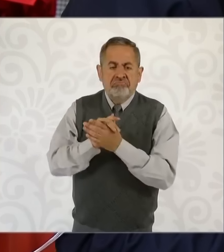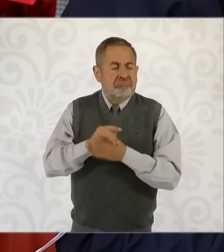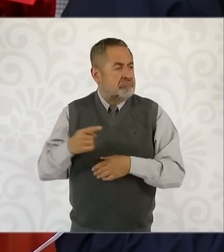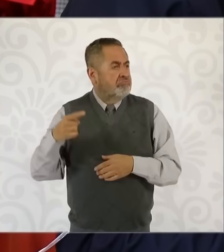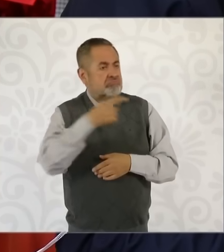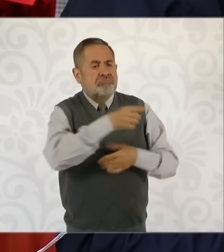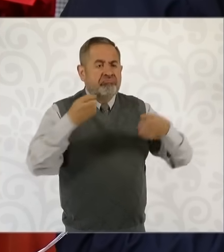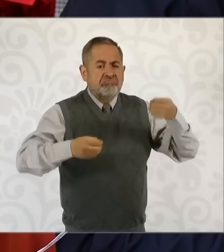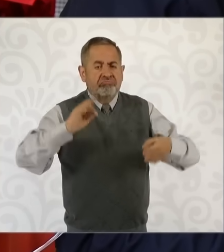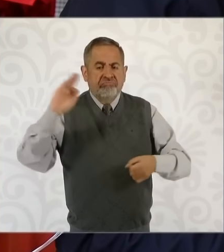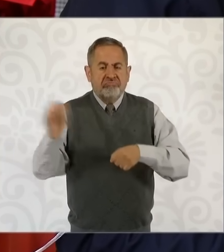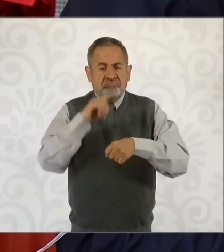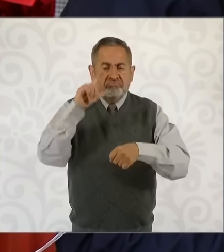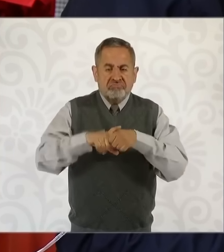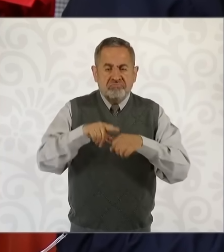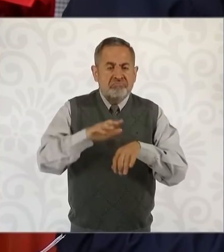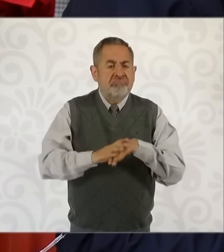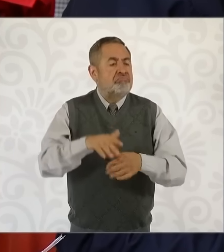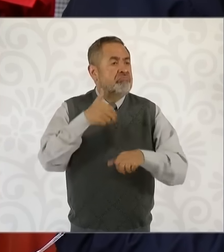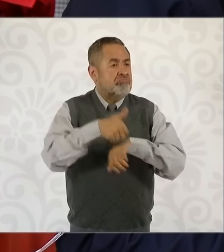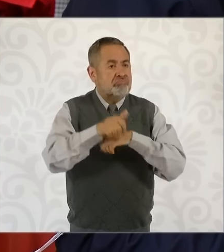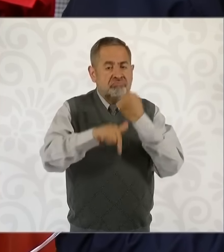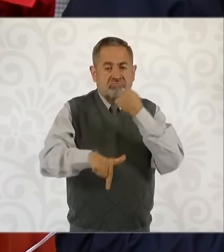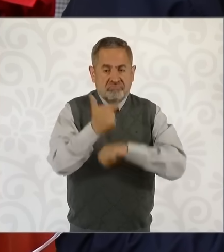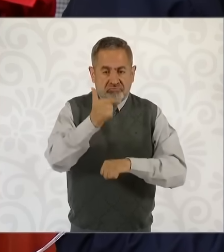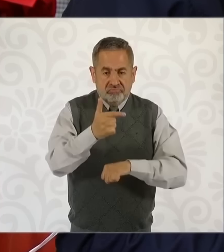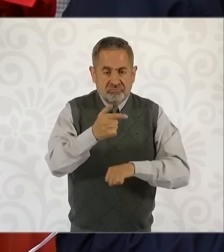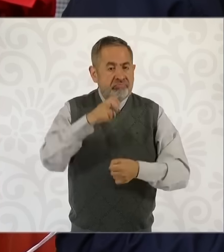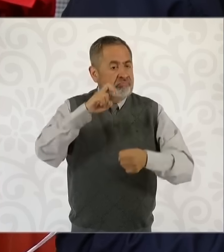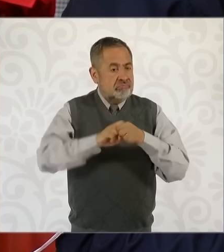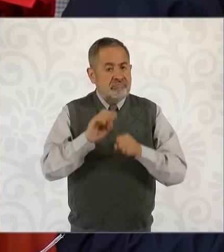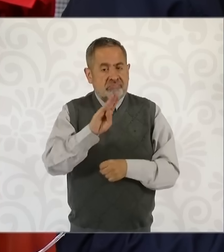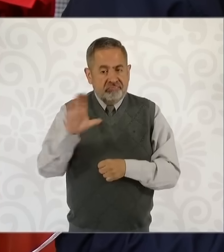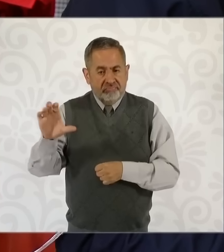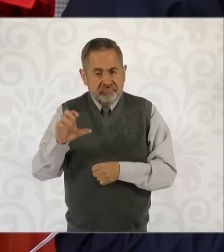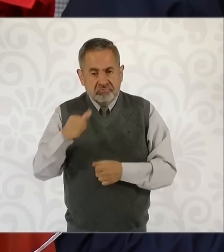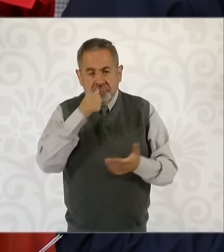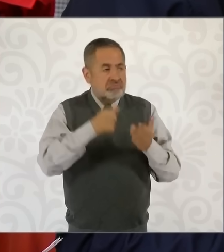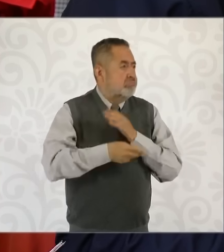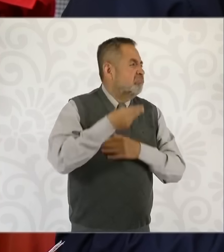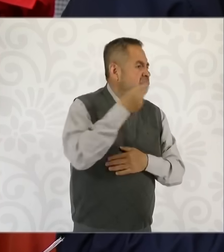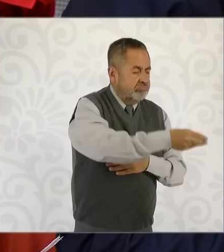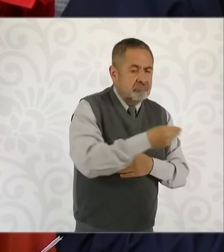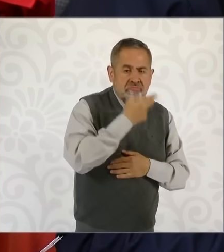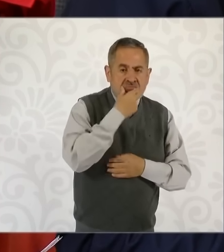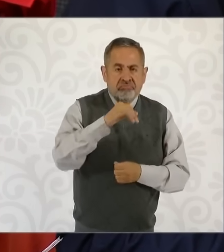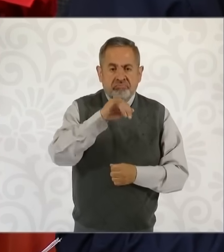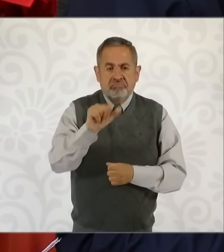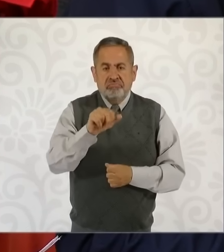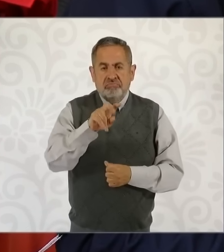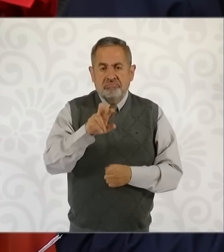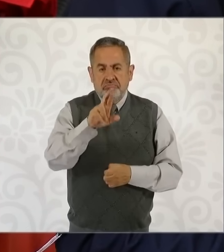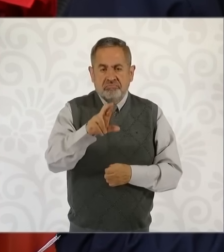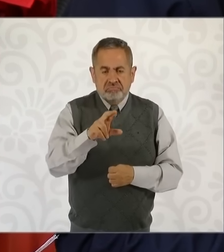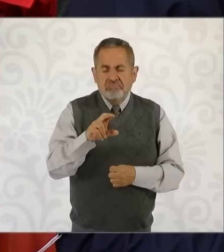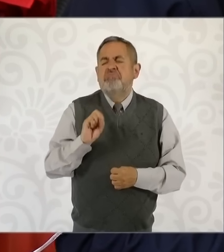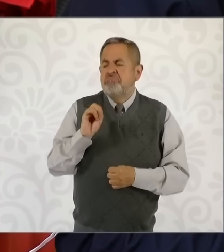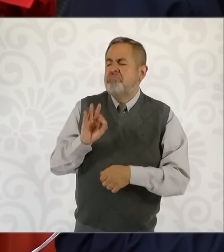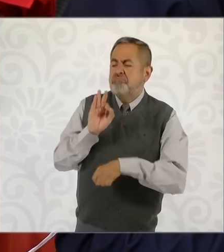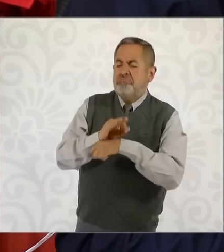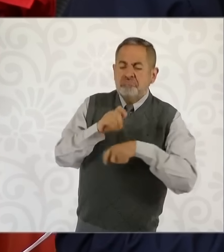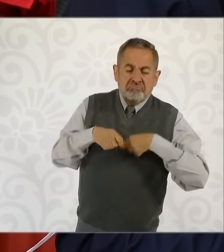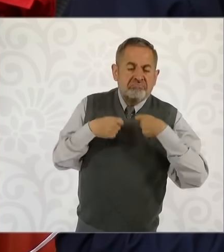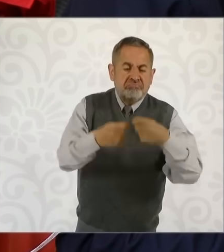federal 12 de distrito en el estado de Baja California, Javier Flores Padilla, que otorgó una